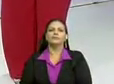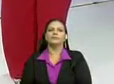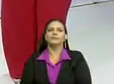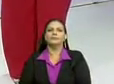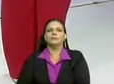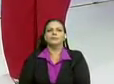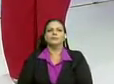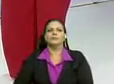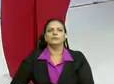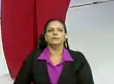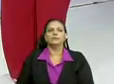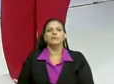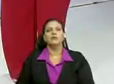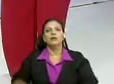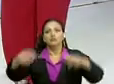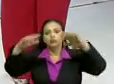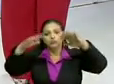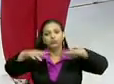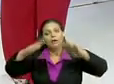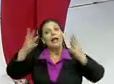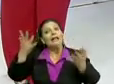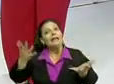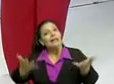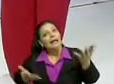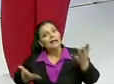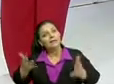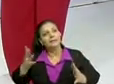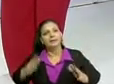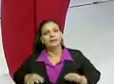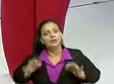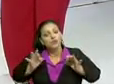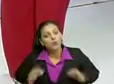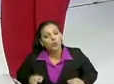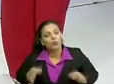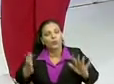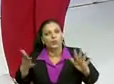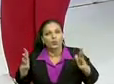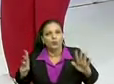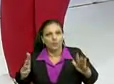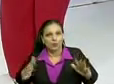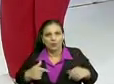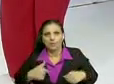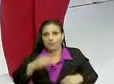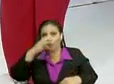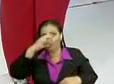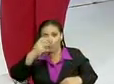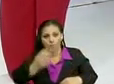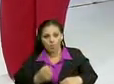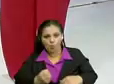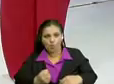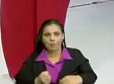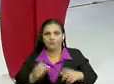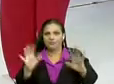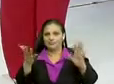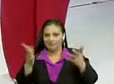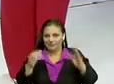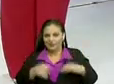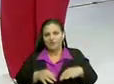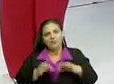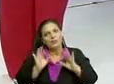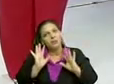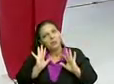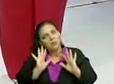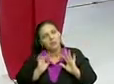Hoy posiblemente esté en esa llovizna. No le digo porque no soy bruja, pero vamos a ver. Hay que salir con algo en la